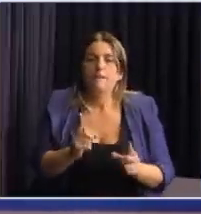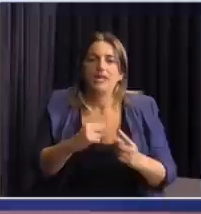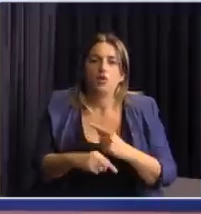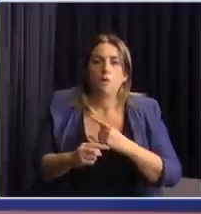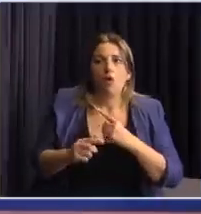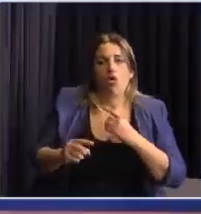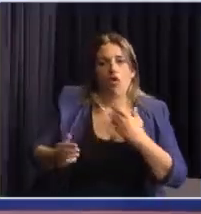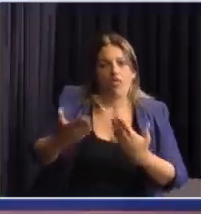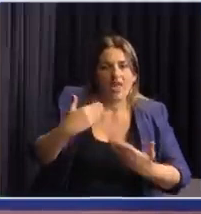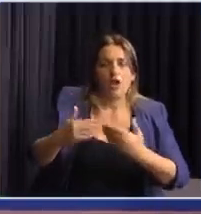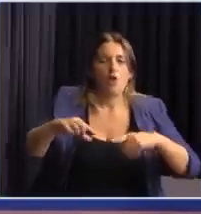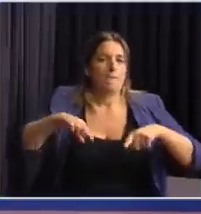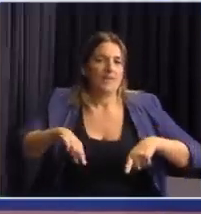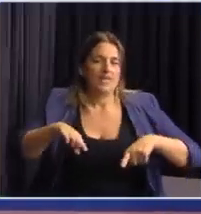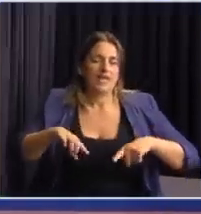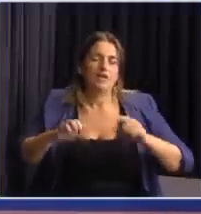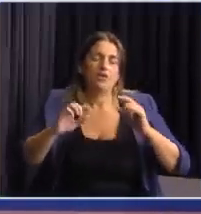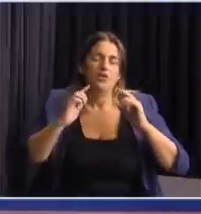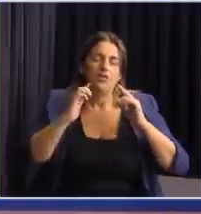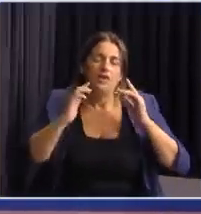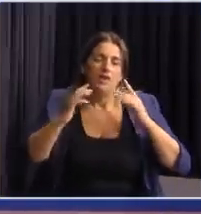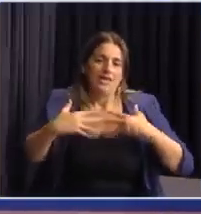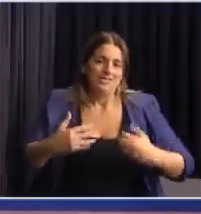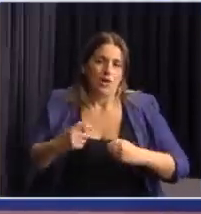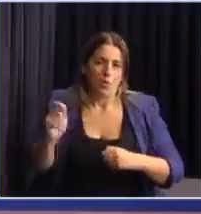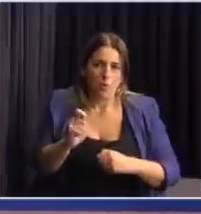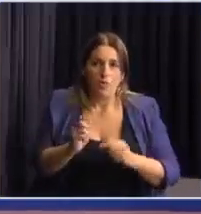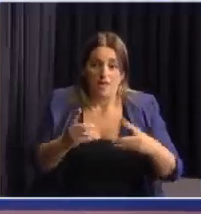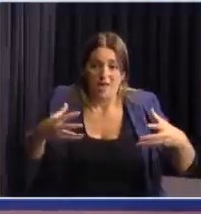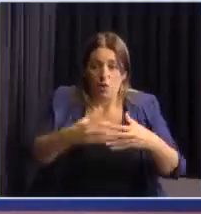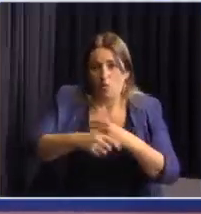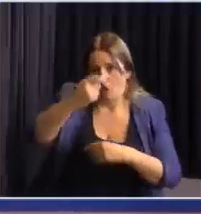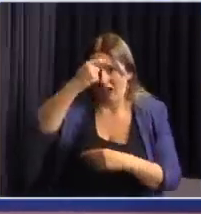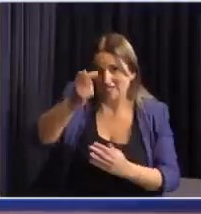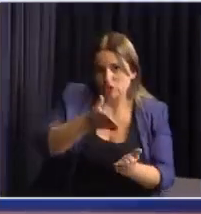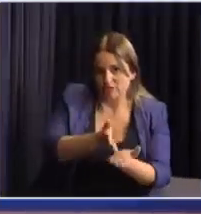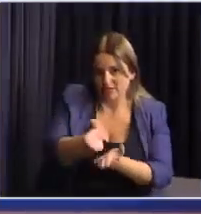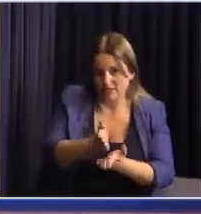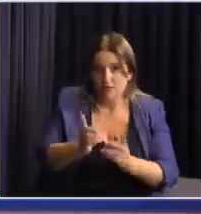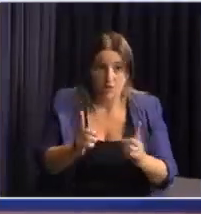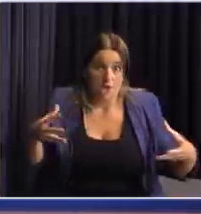el Ministerio de Salud Pública, con el GACH, con la propia comunidad educativa.